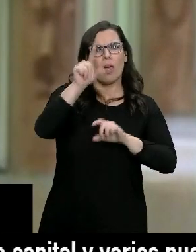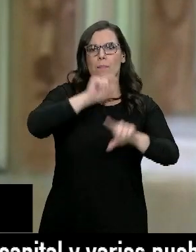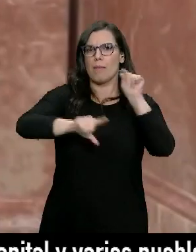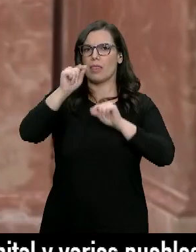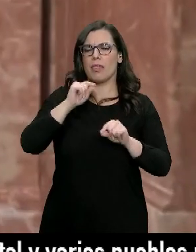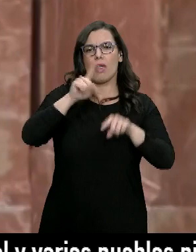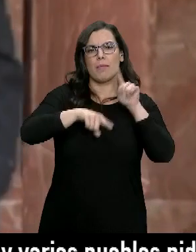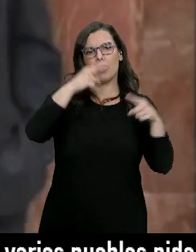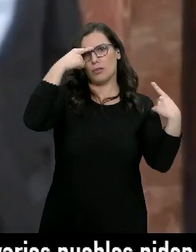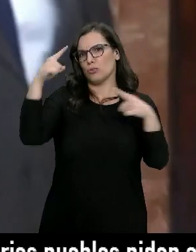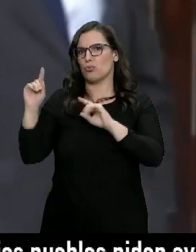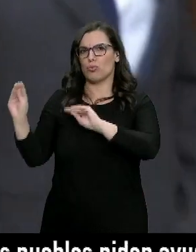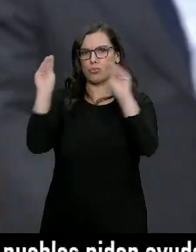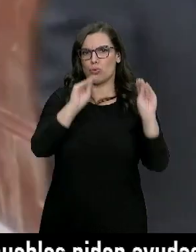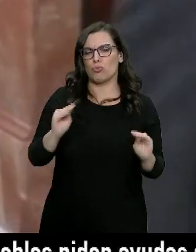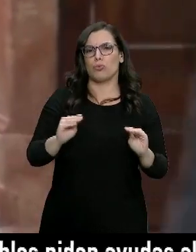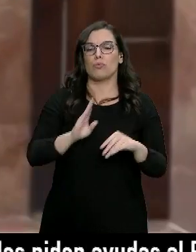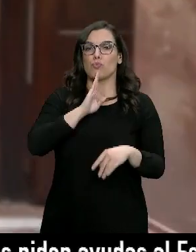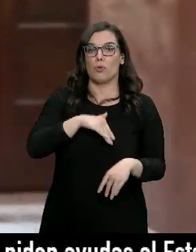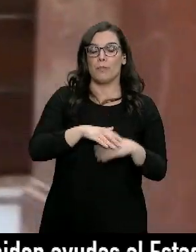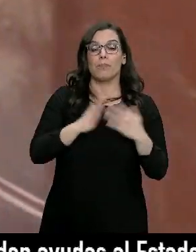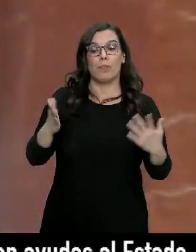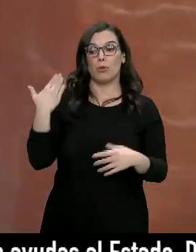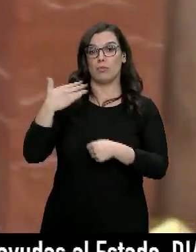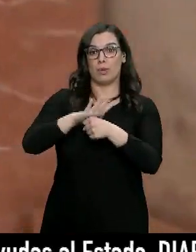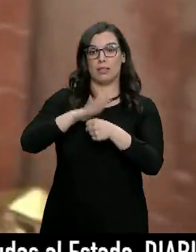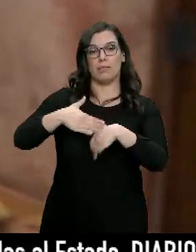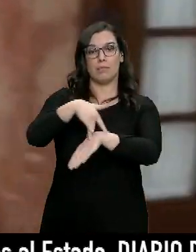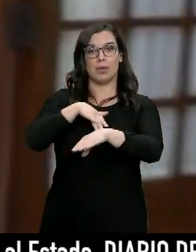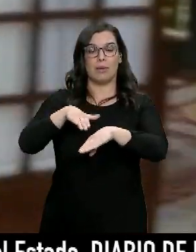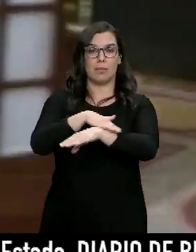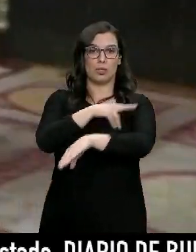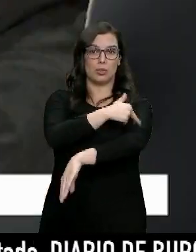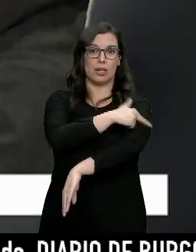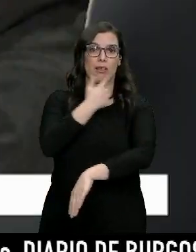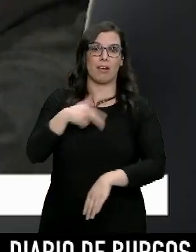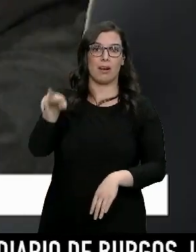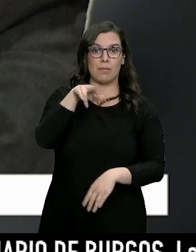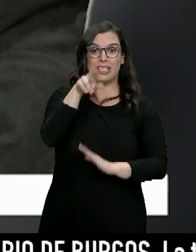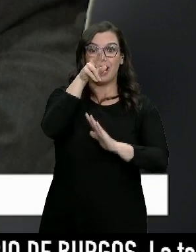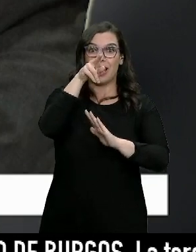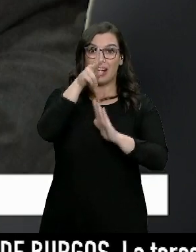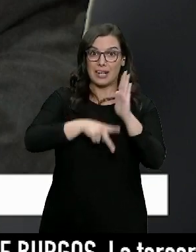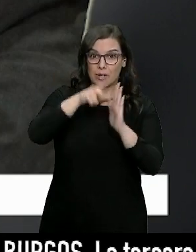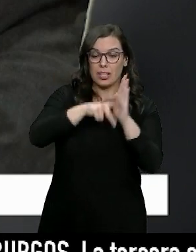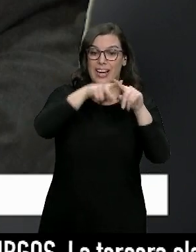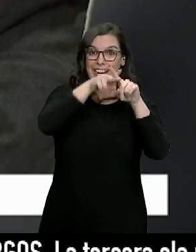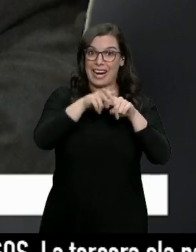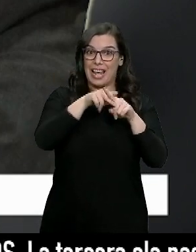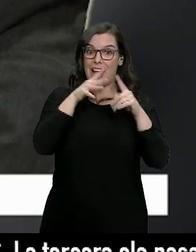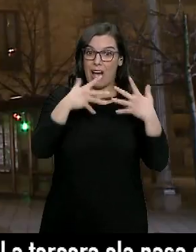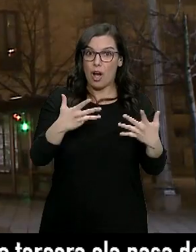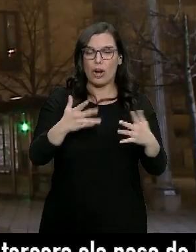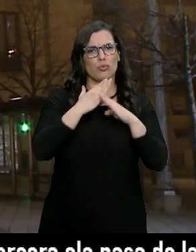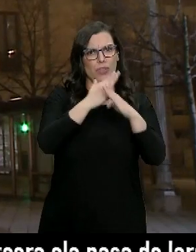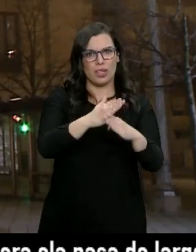considere oportunas. Pero este martes el ministro de Sanidad ha vuelto a insistir. Las herramientas actuales son suficientes,